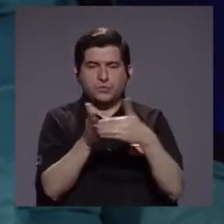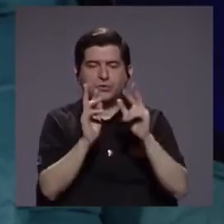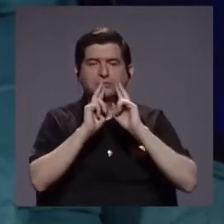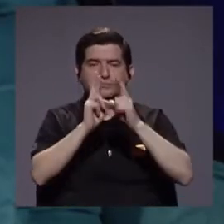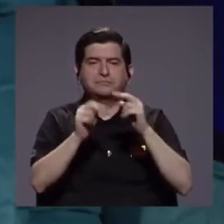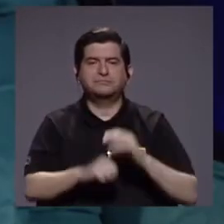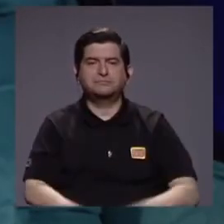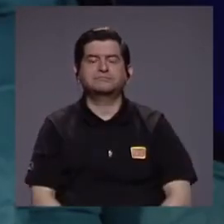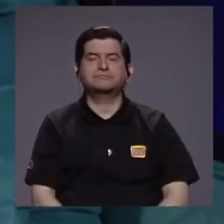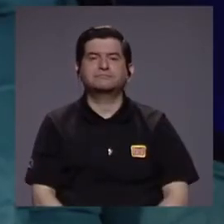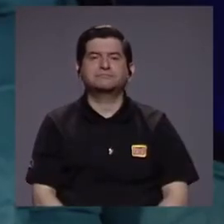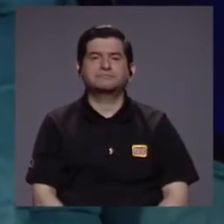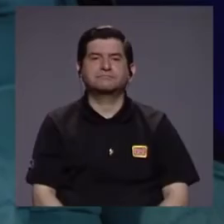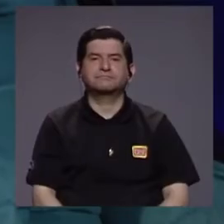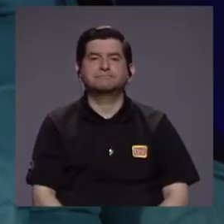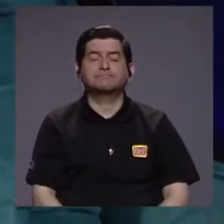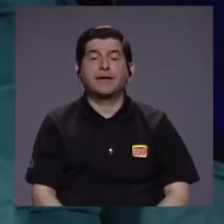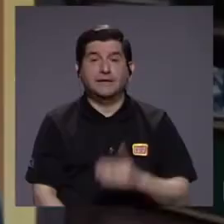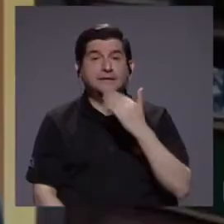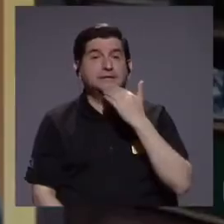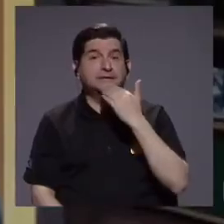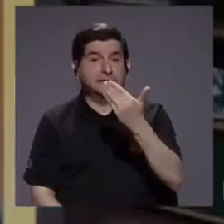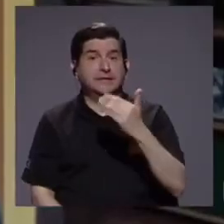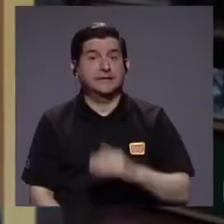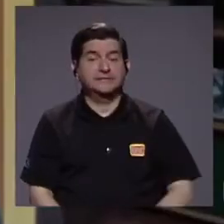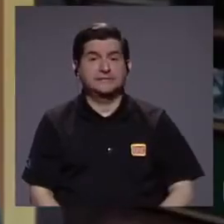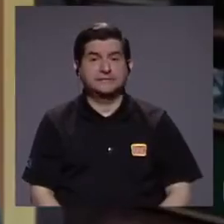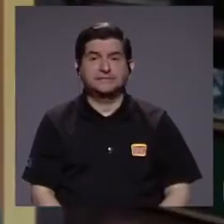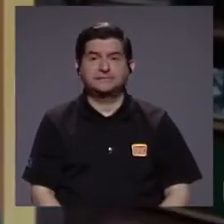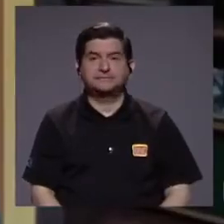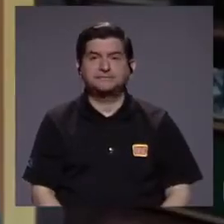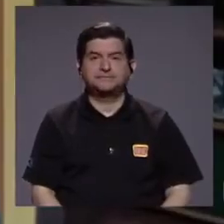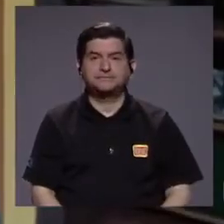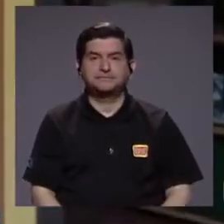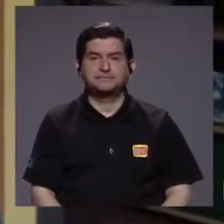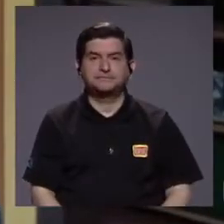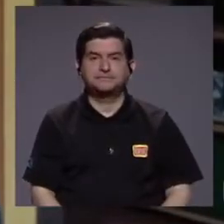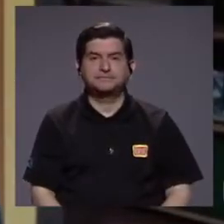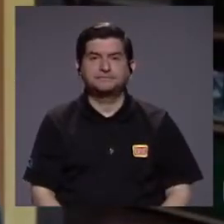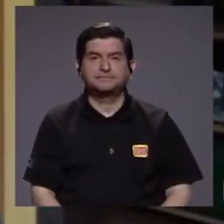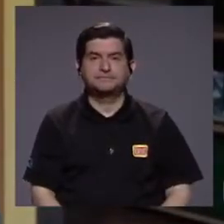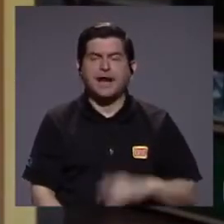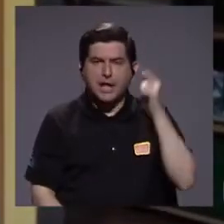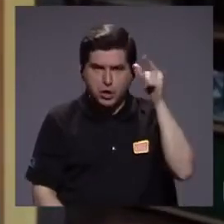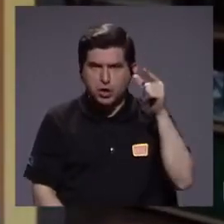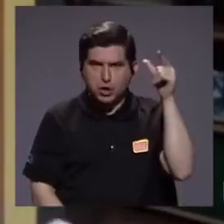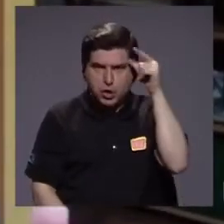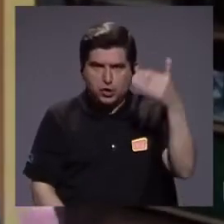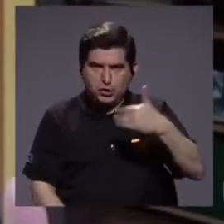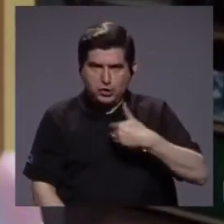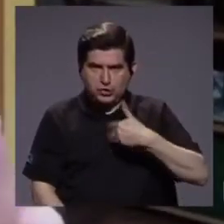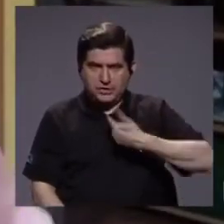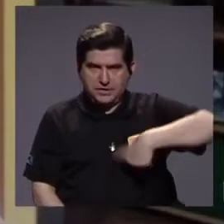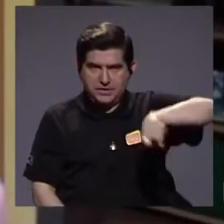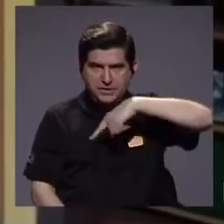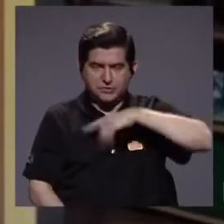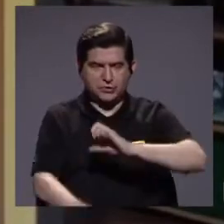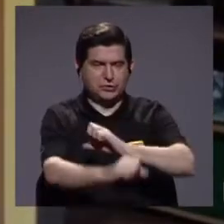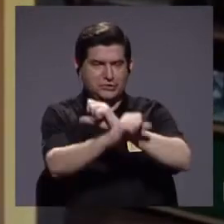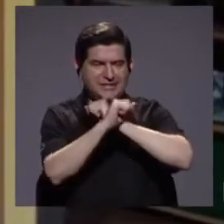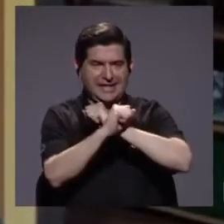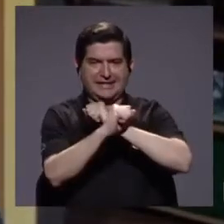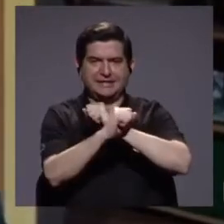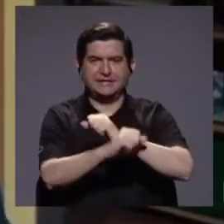réplica. Sí, muchas gracias, Camila. Sin lugar a dudas, tenemos que